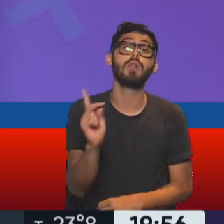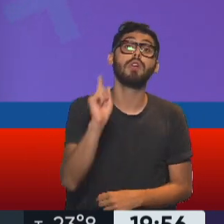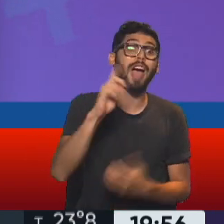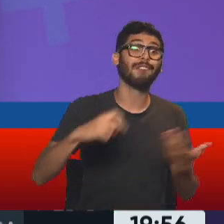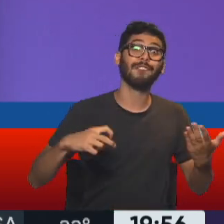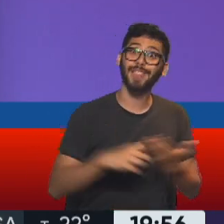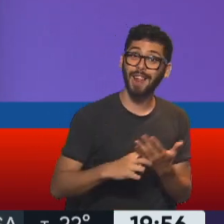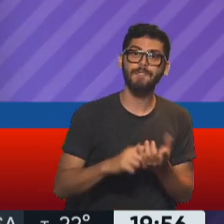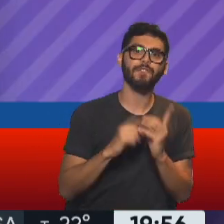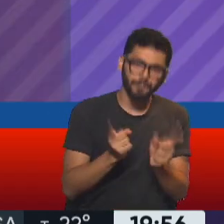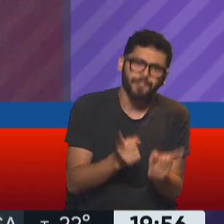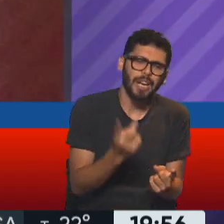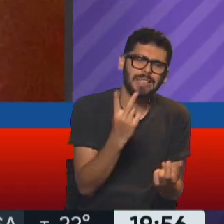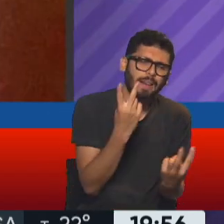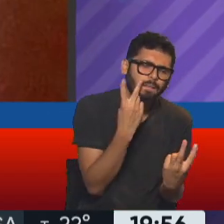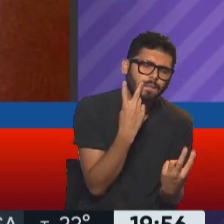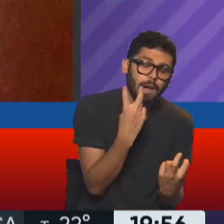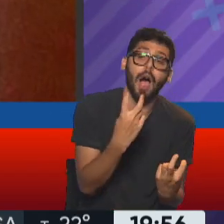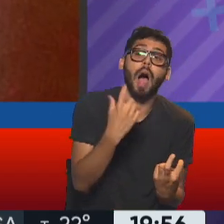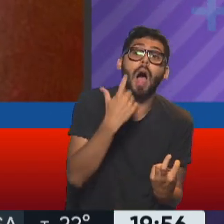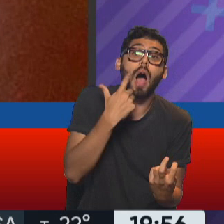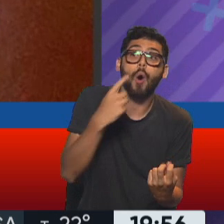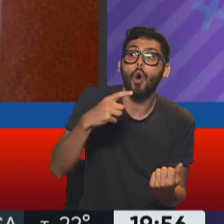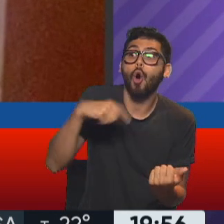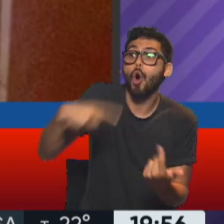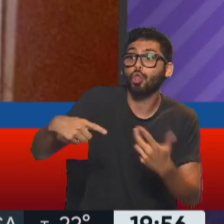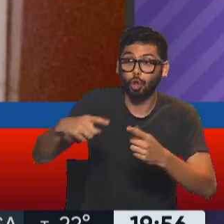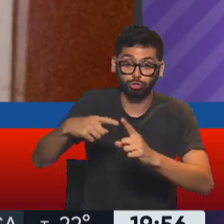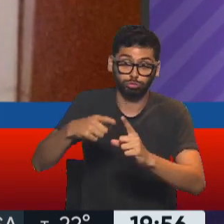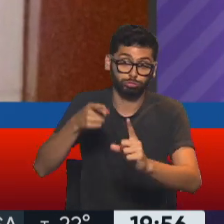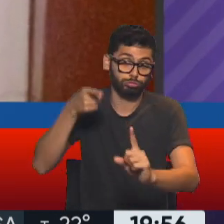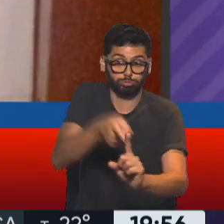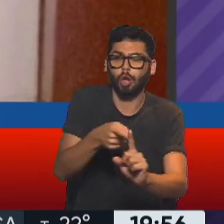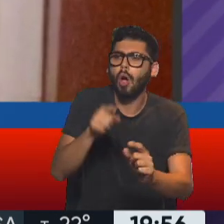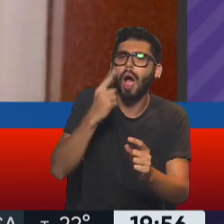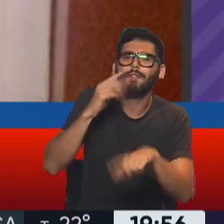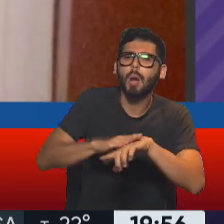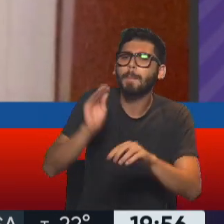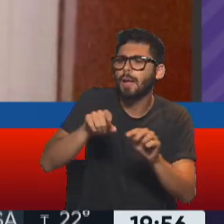fiscal continúa con la investigación para dar con el resto de los coautores del hecho y